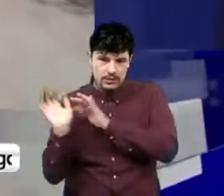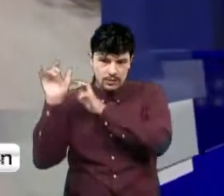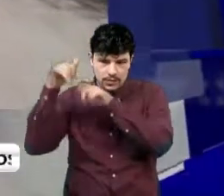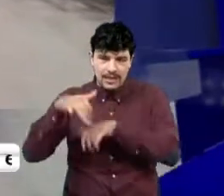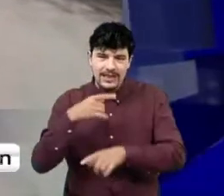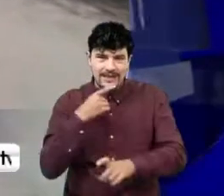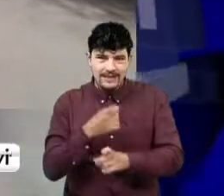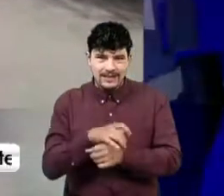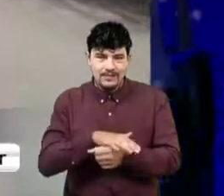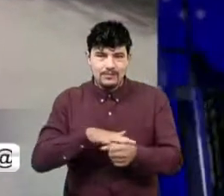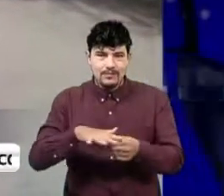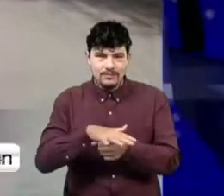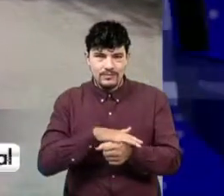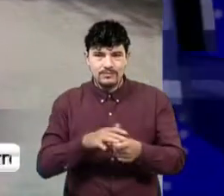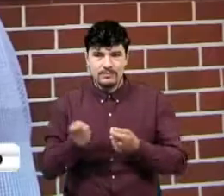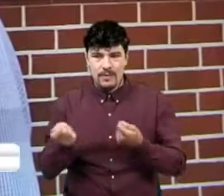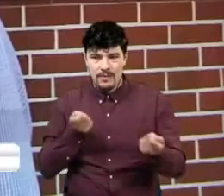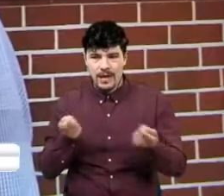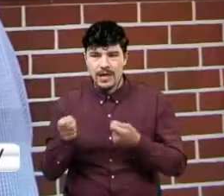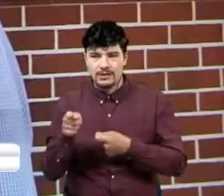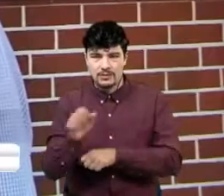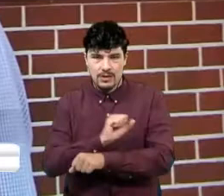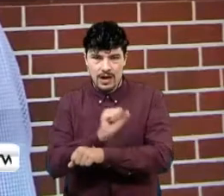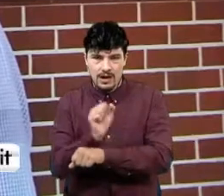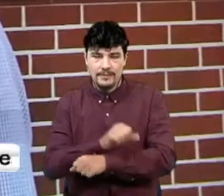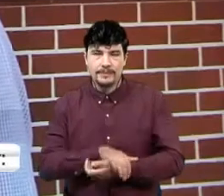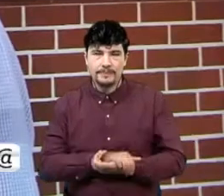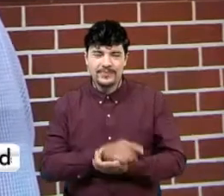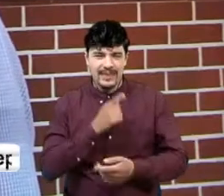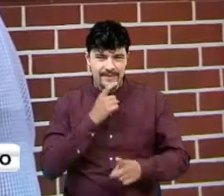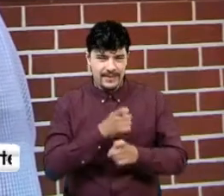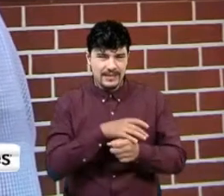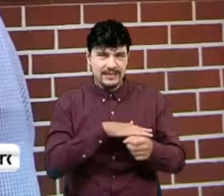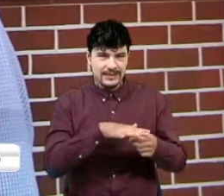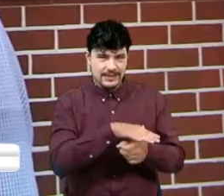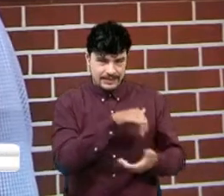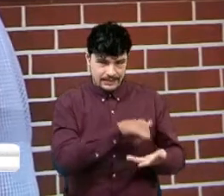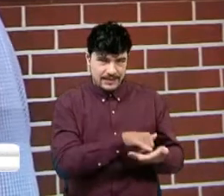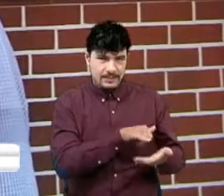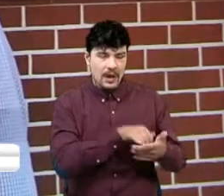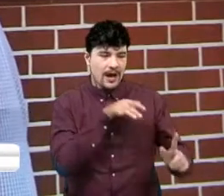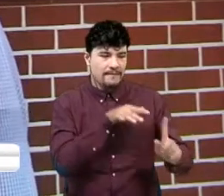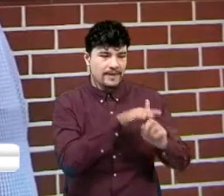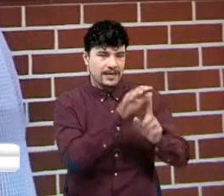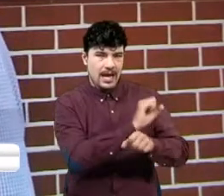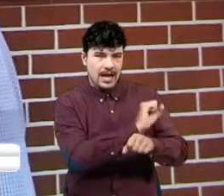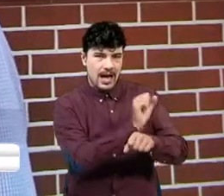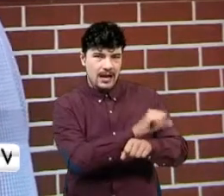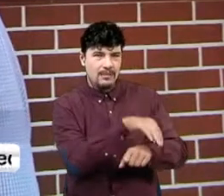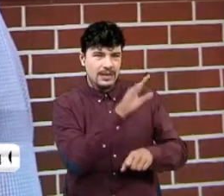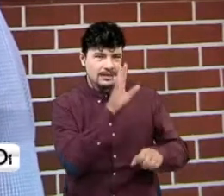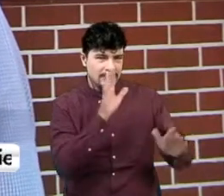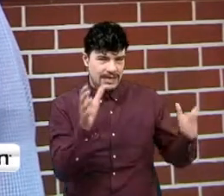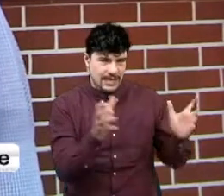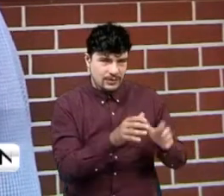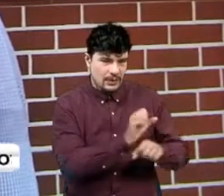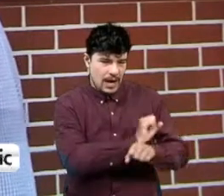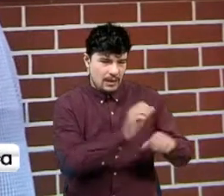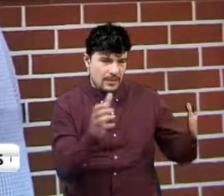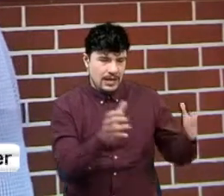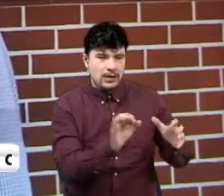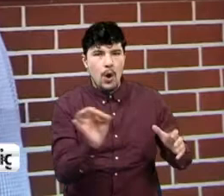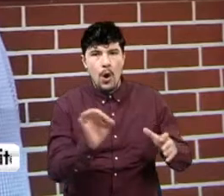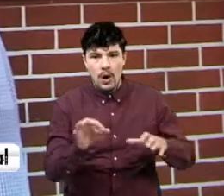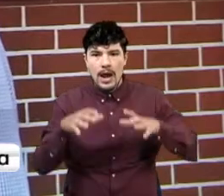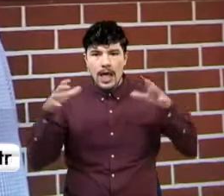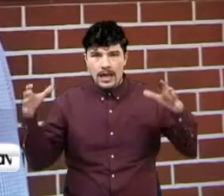la movilidad de los vehículos pequeños. Se nos presentó una situación similar en la que estaba afectando el paso de vehículos, sobre todo pequeños. Los vehículos grandes